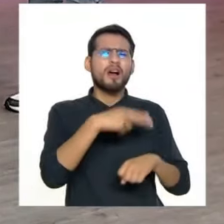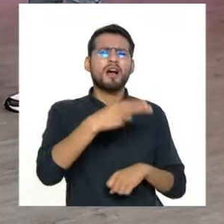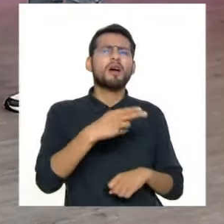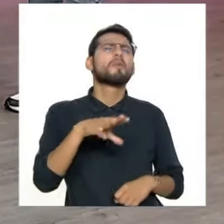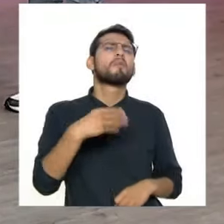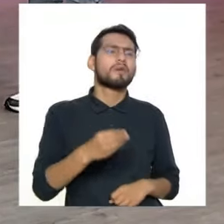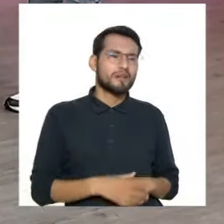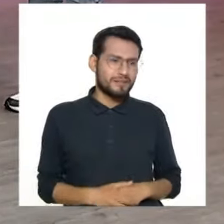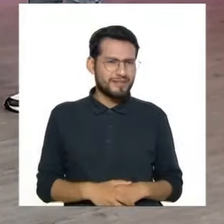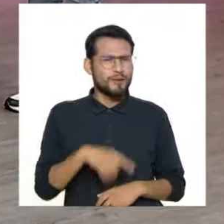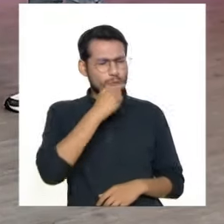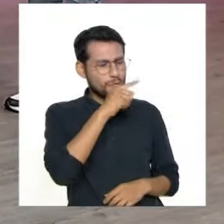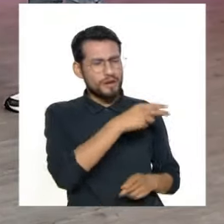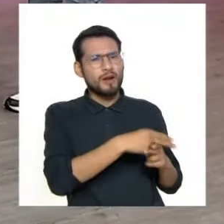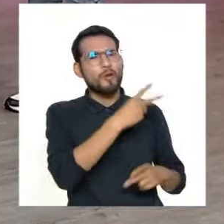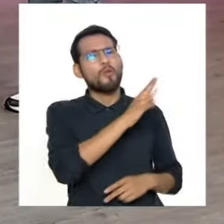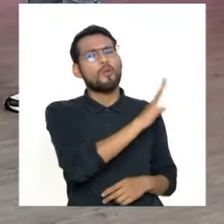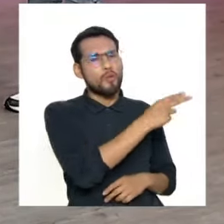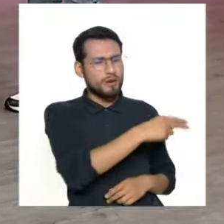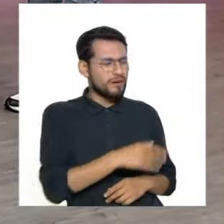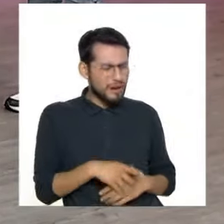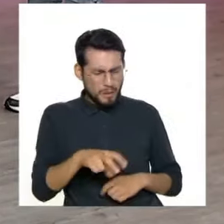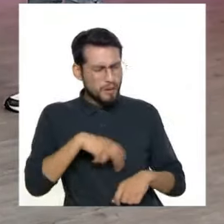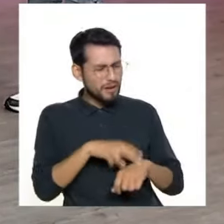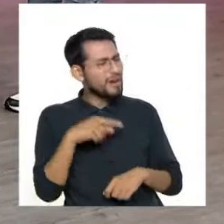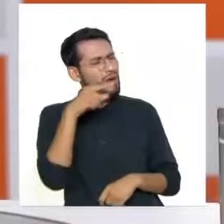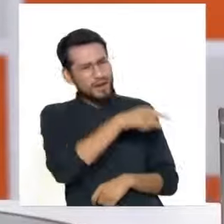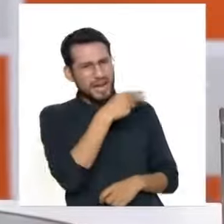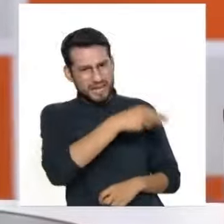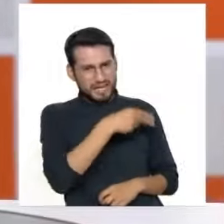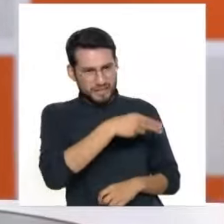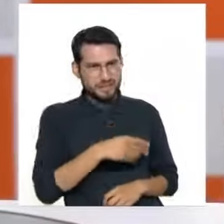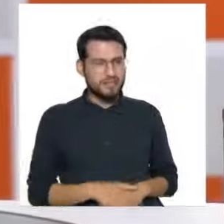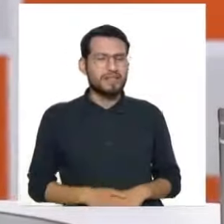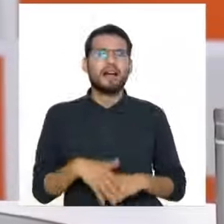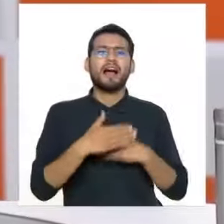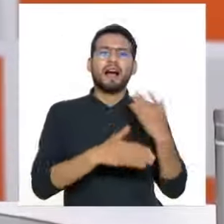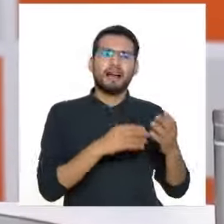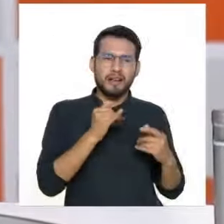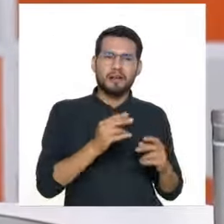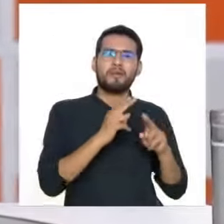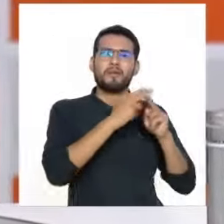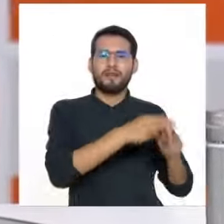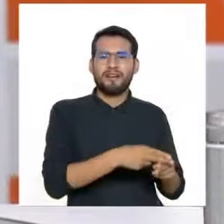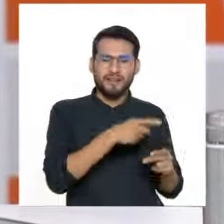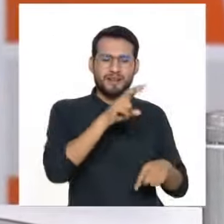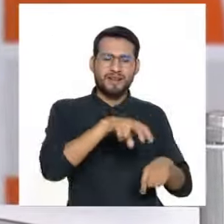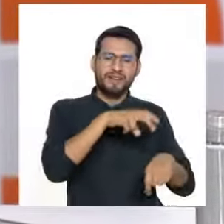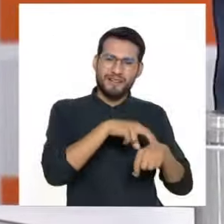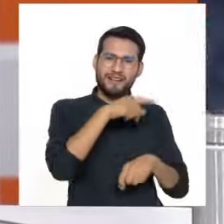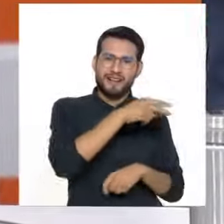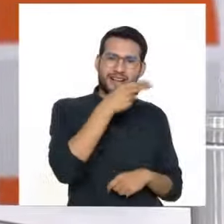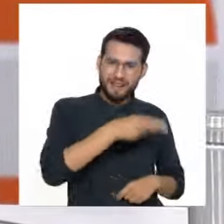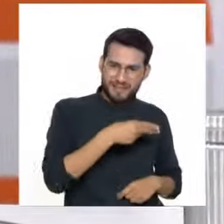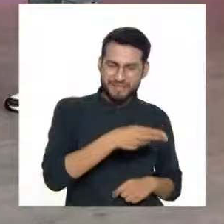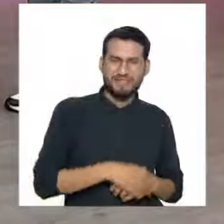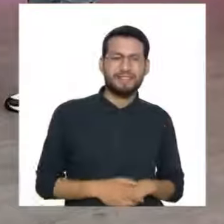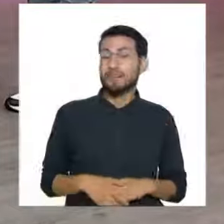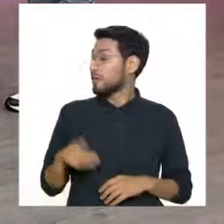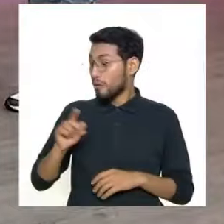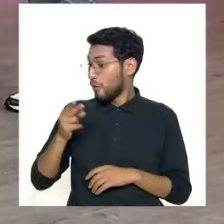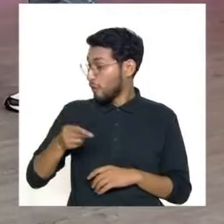la huancaína porque la señora era de Huancayo Entonces vamos a comer papa donde la huancaína y al final terminó llamándose papa a la huancaína no se